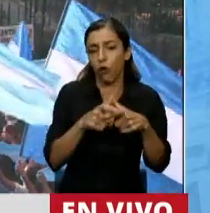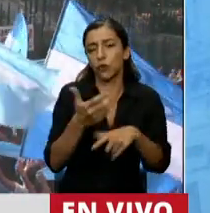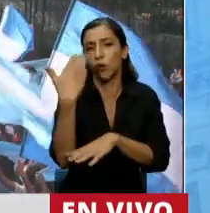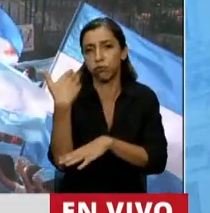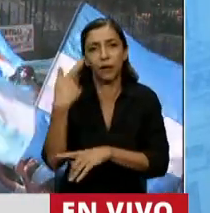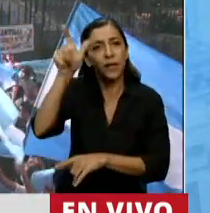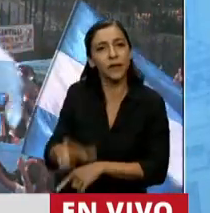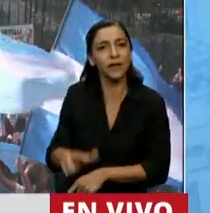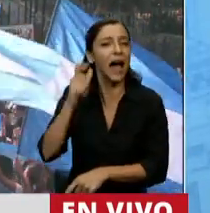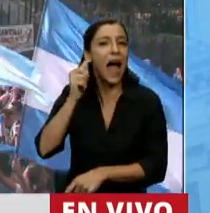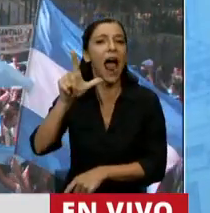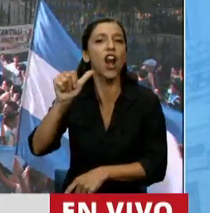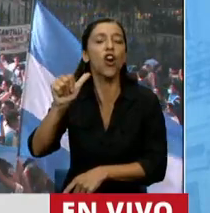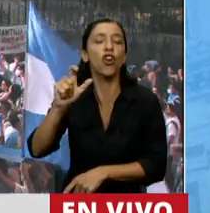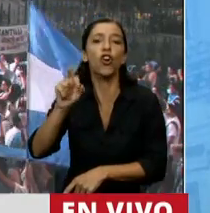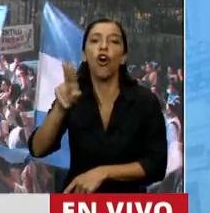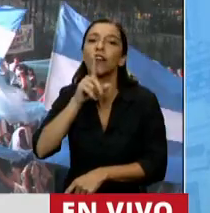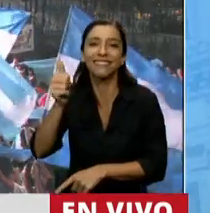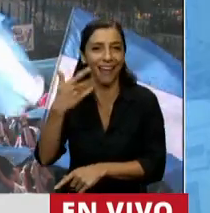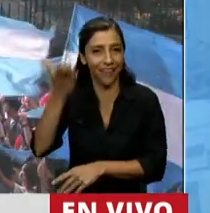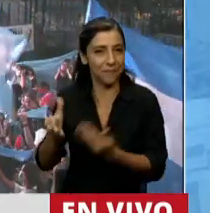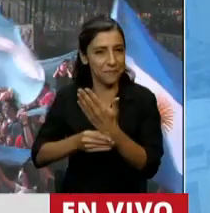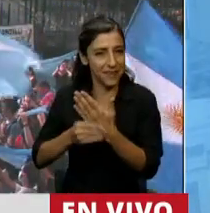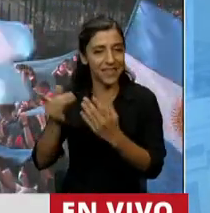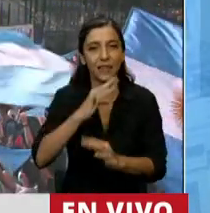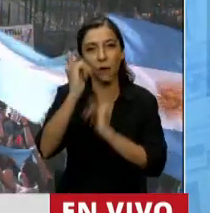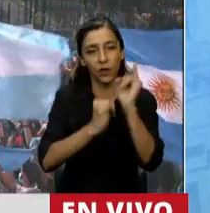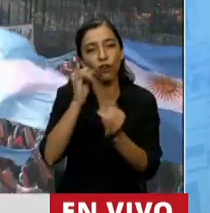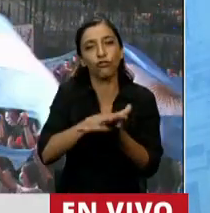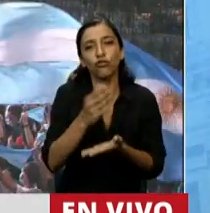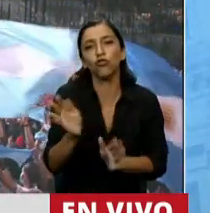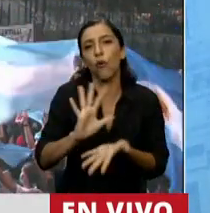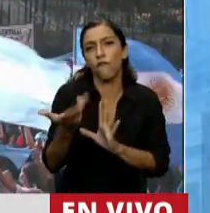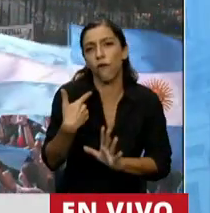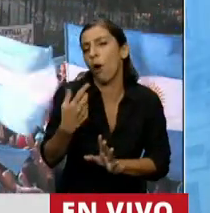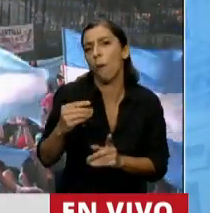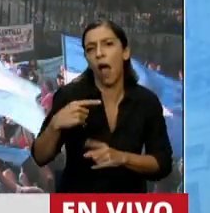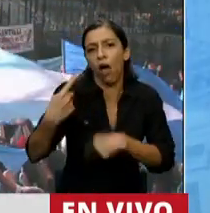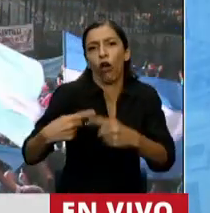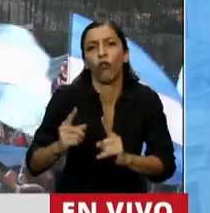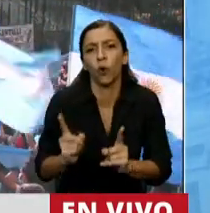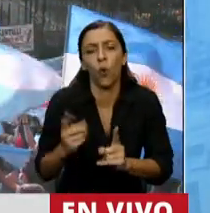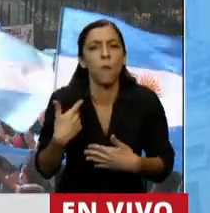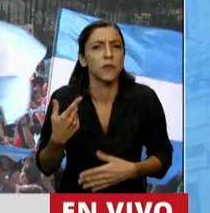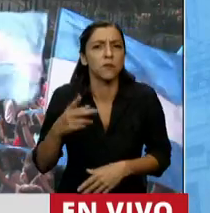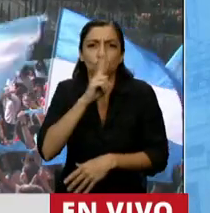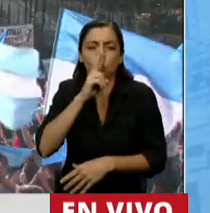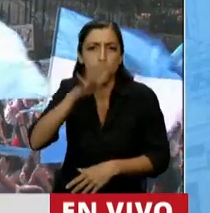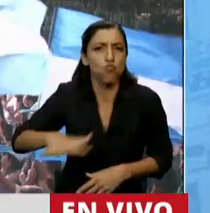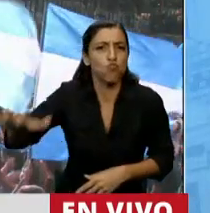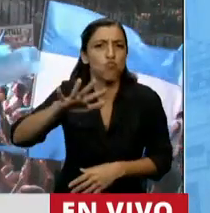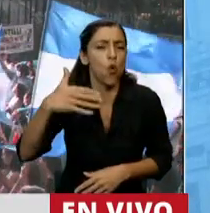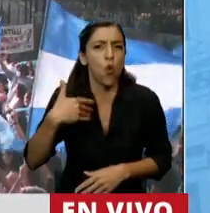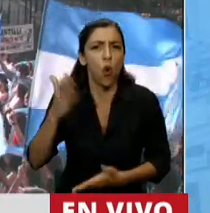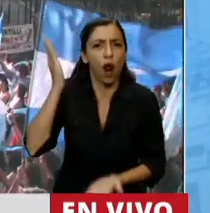ministra Gómez Alcorta, cuando para justificar la continuidad de la criminalización de la mujer en este proyecto de ley nos hablaba